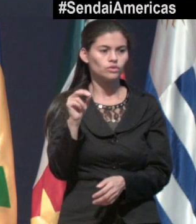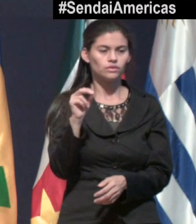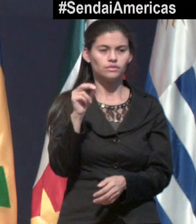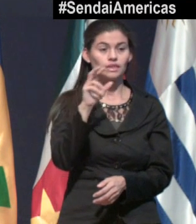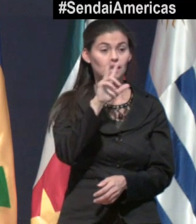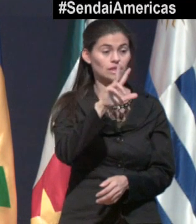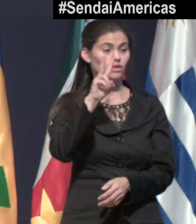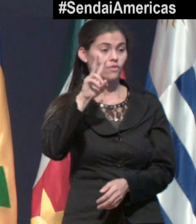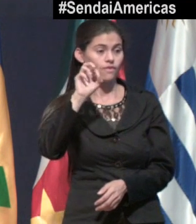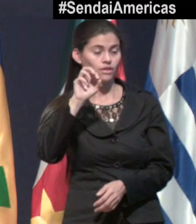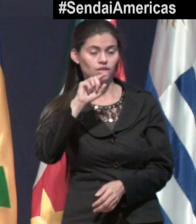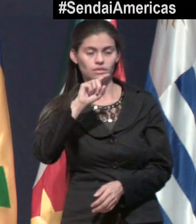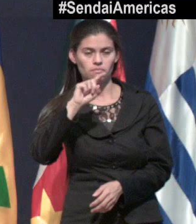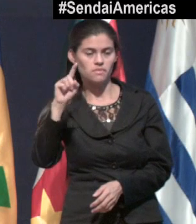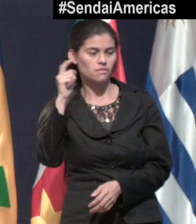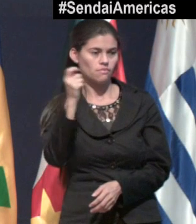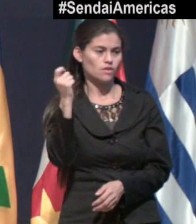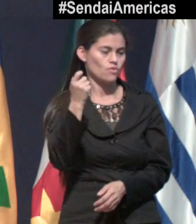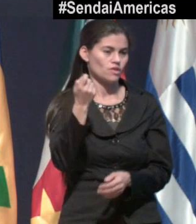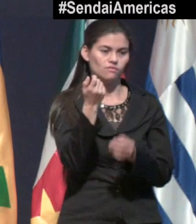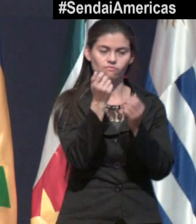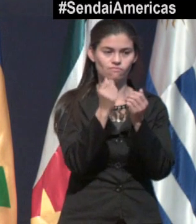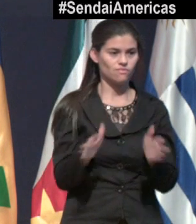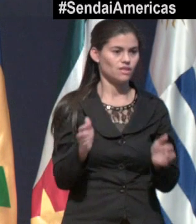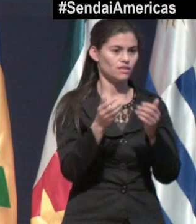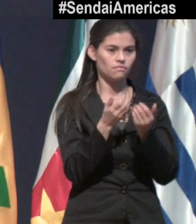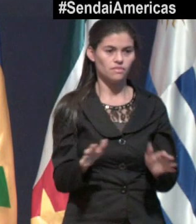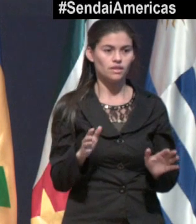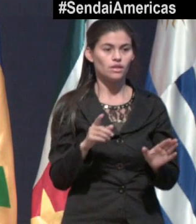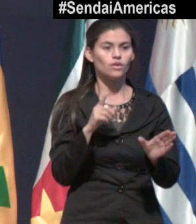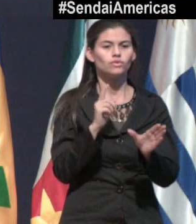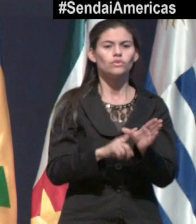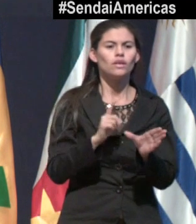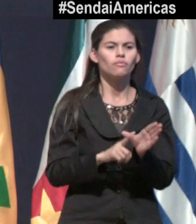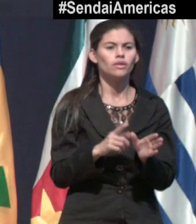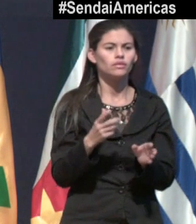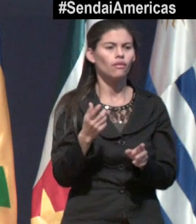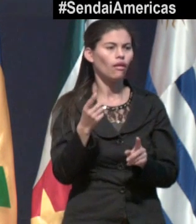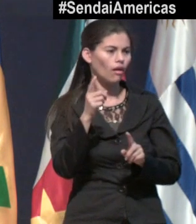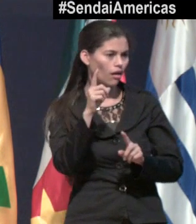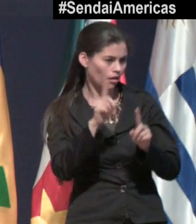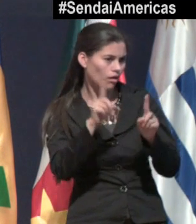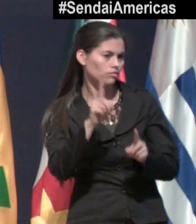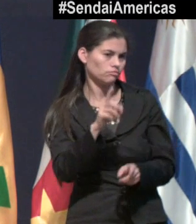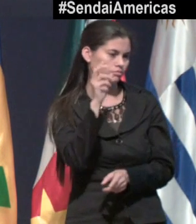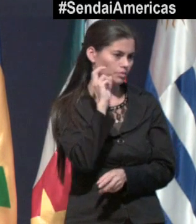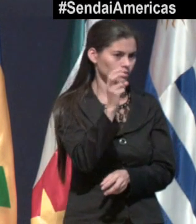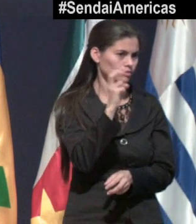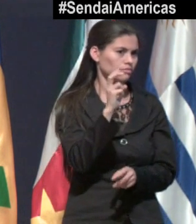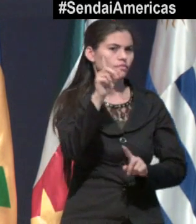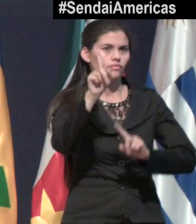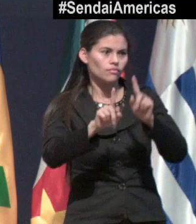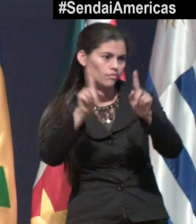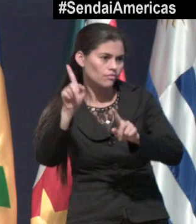320 mil millones de pérdidas directas frente a solo algunas de las amenazas. Estamos